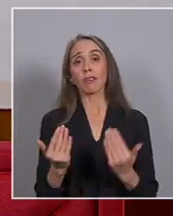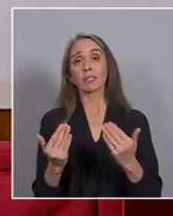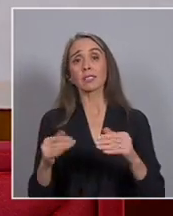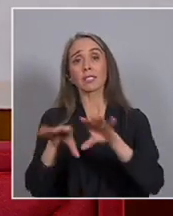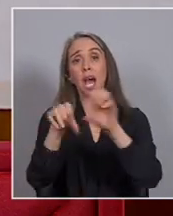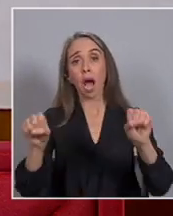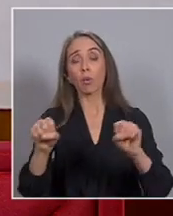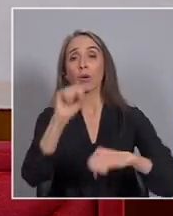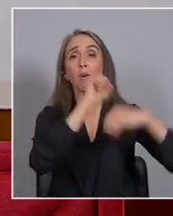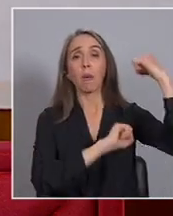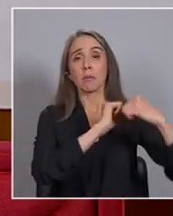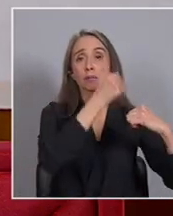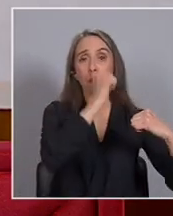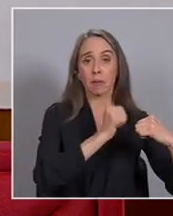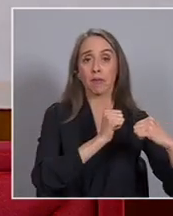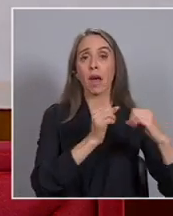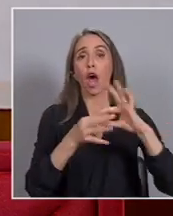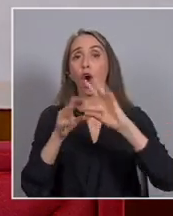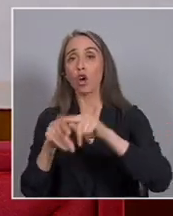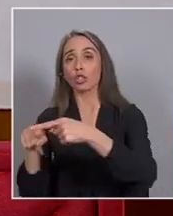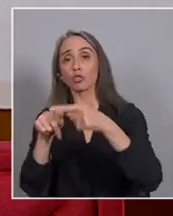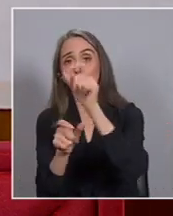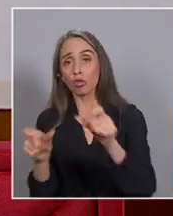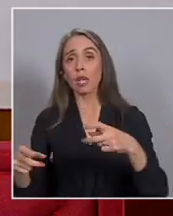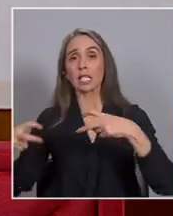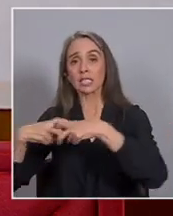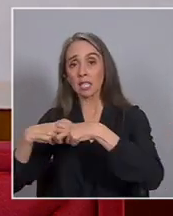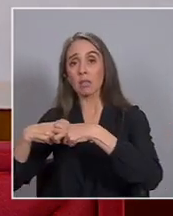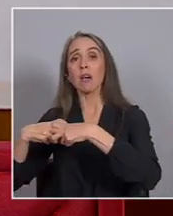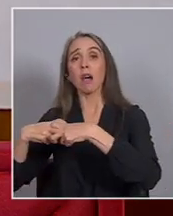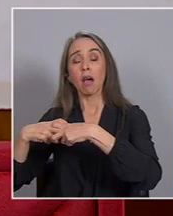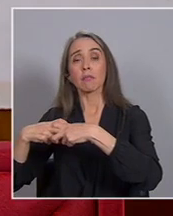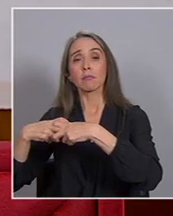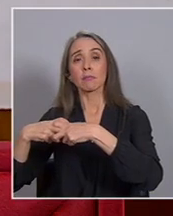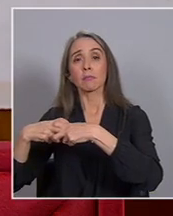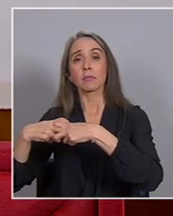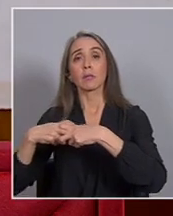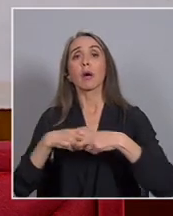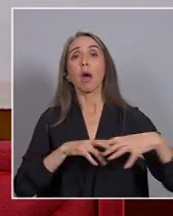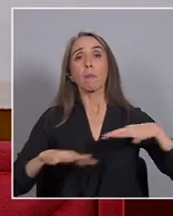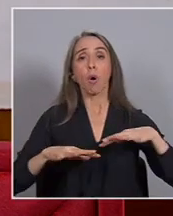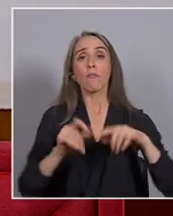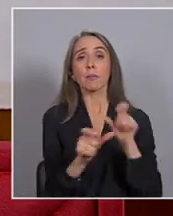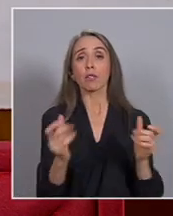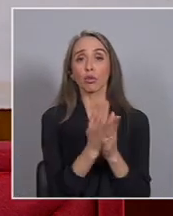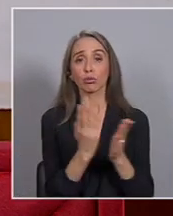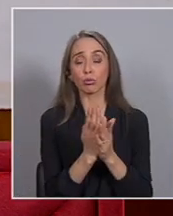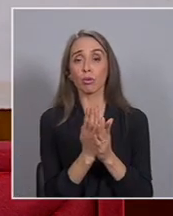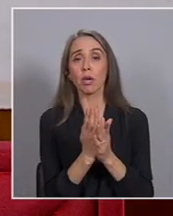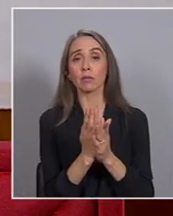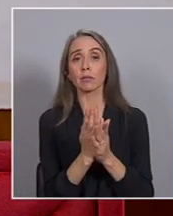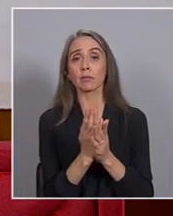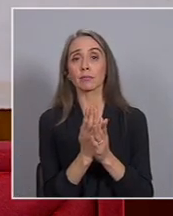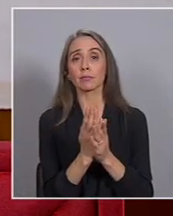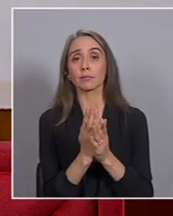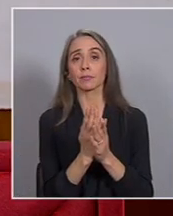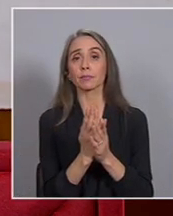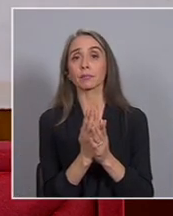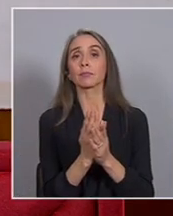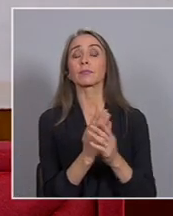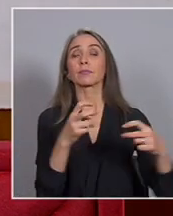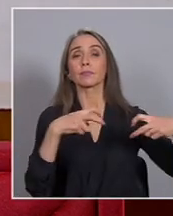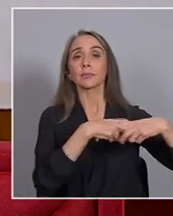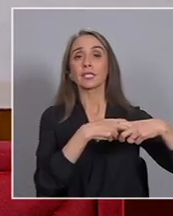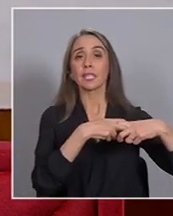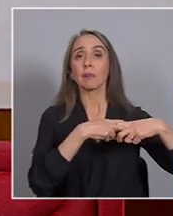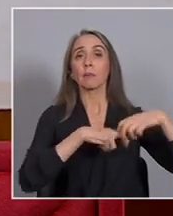con el sector privado, con las organizaciones sociales, sindicales, con los movimientos estudiantiles, con los gremios